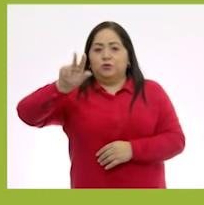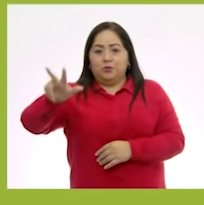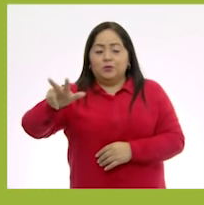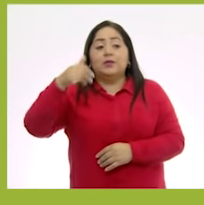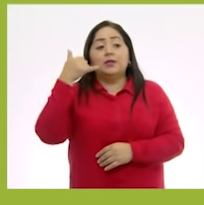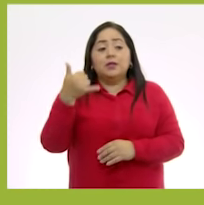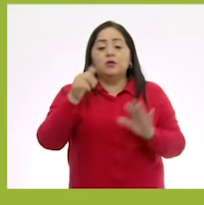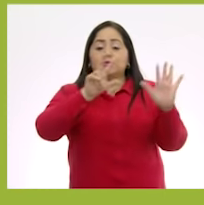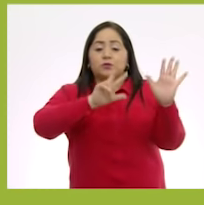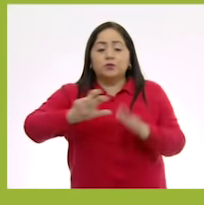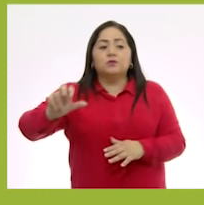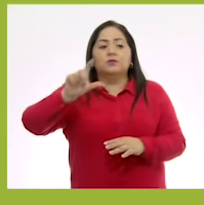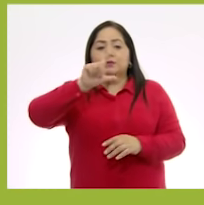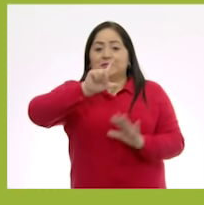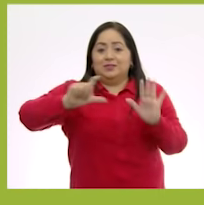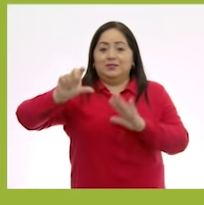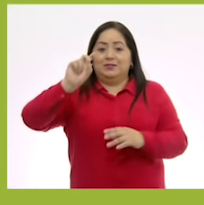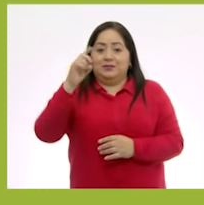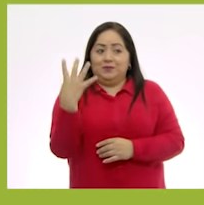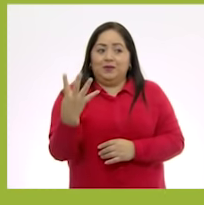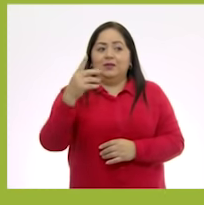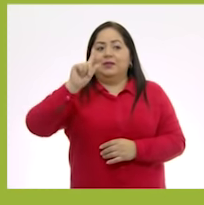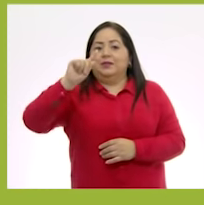800-288-6688 y